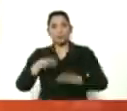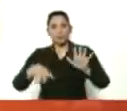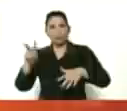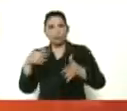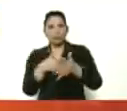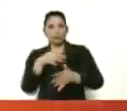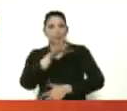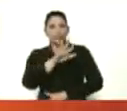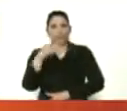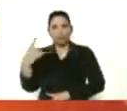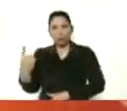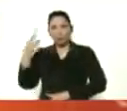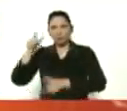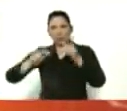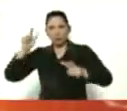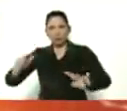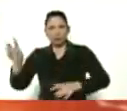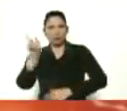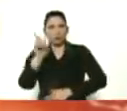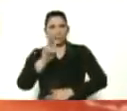3.412.051 connacionales.